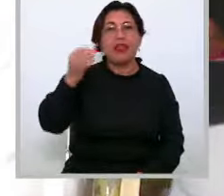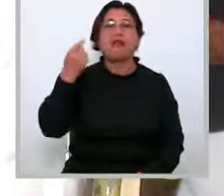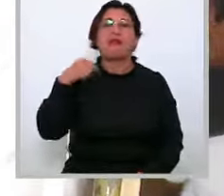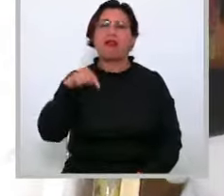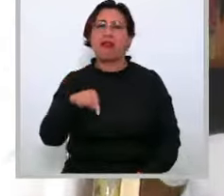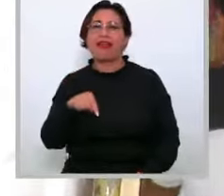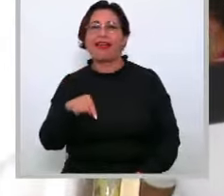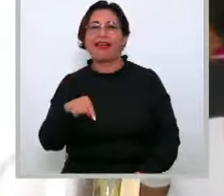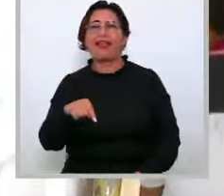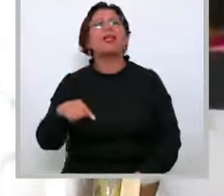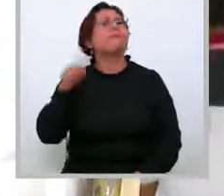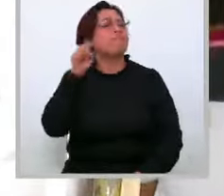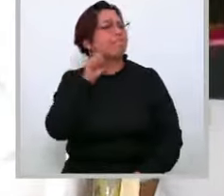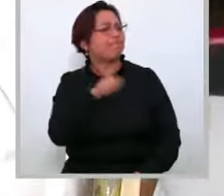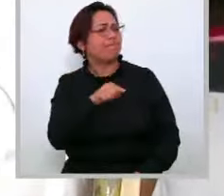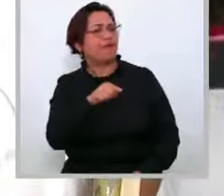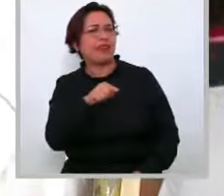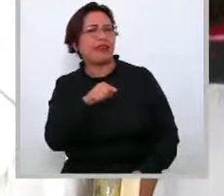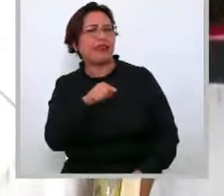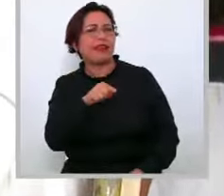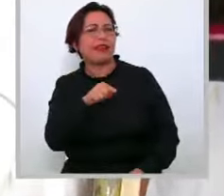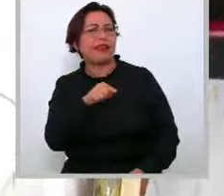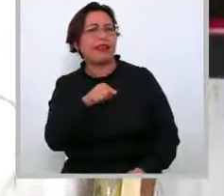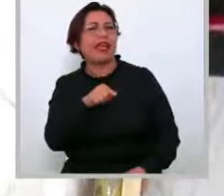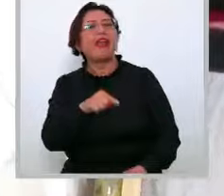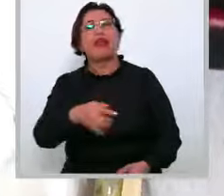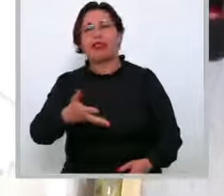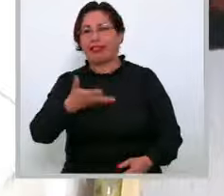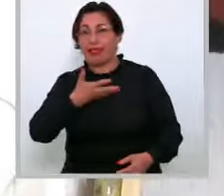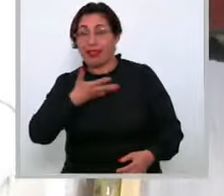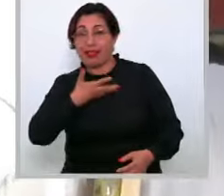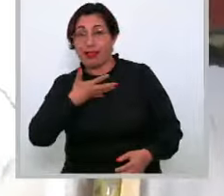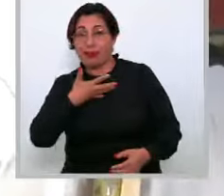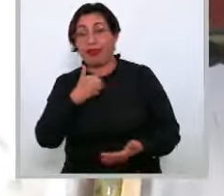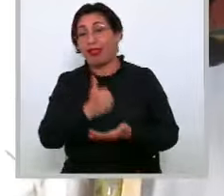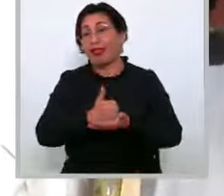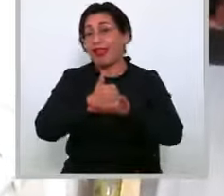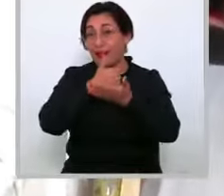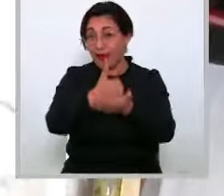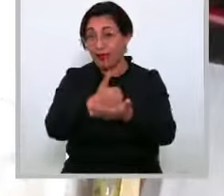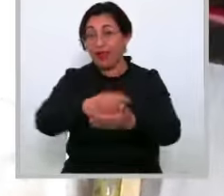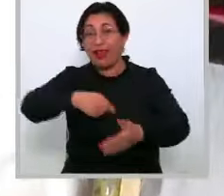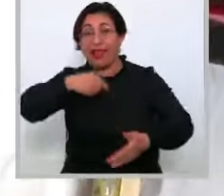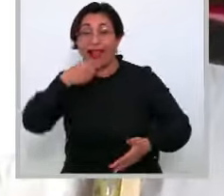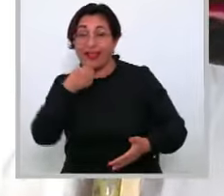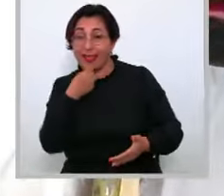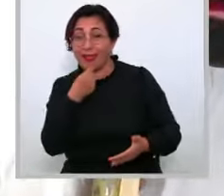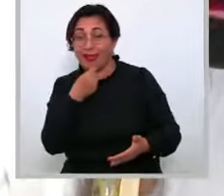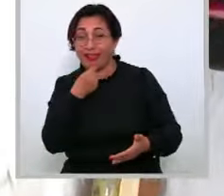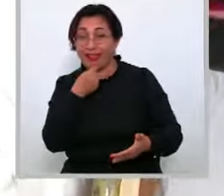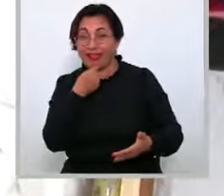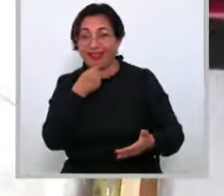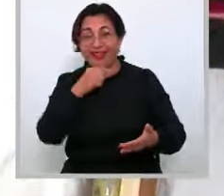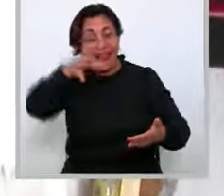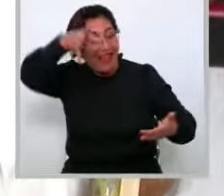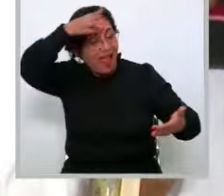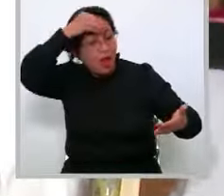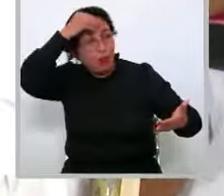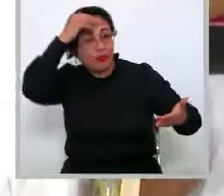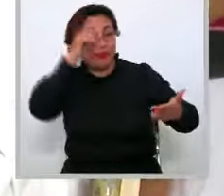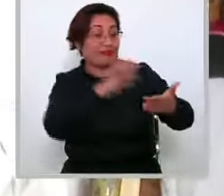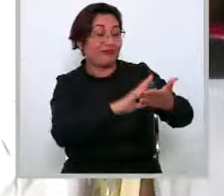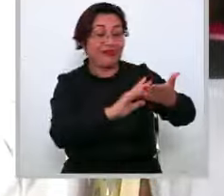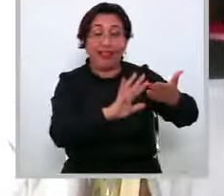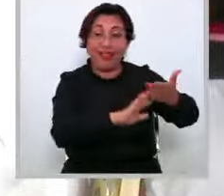ha recalcado, y es un proyecto muy importante para ella porque el interés principal para ella son los niños, ¿no? Entonces, por